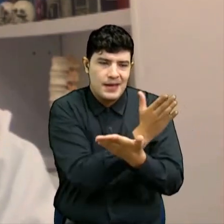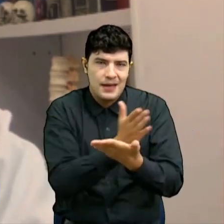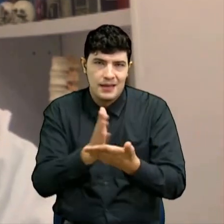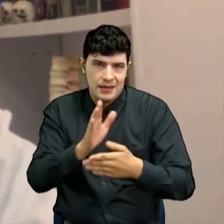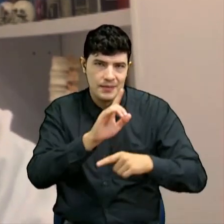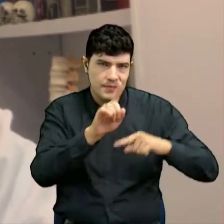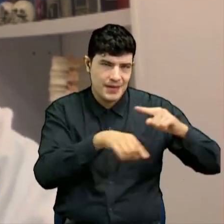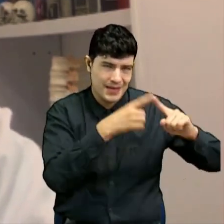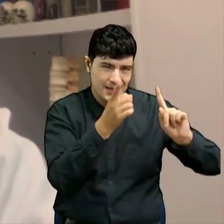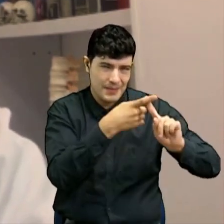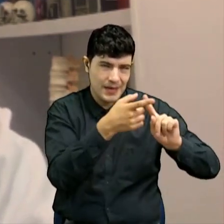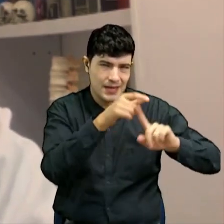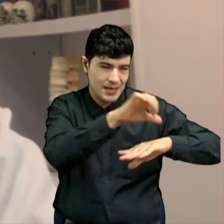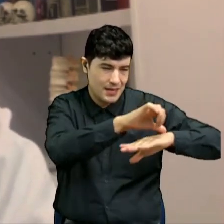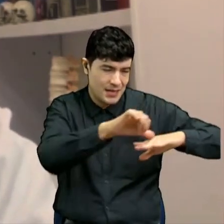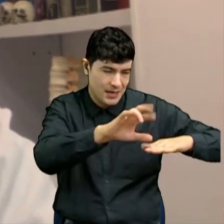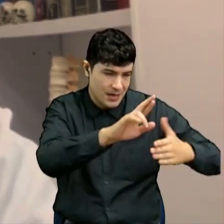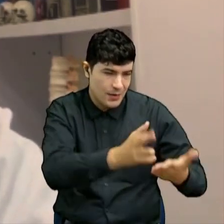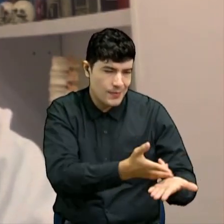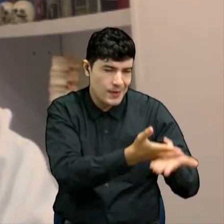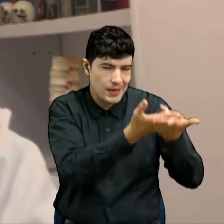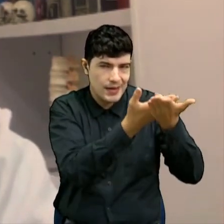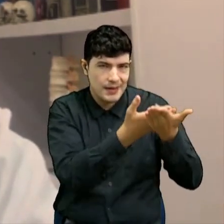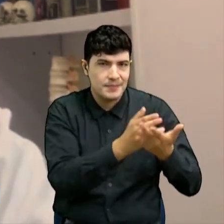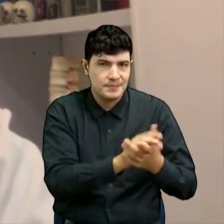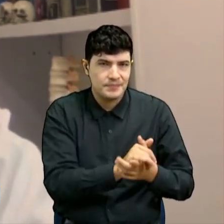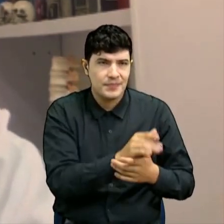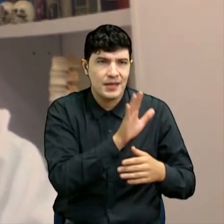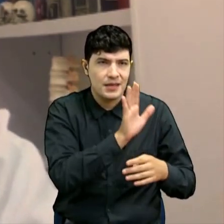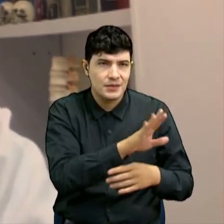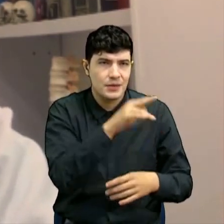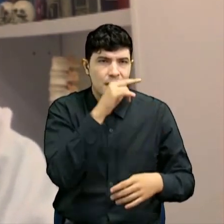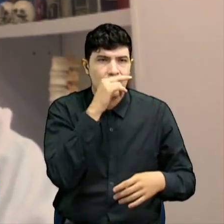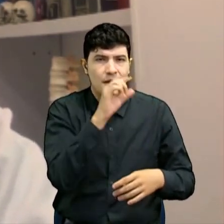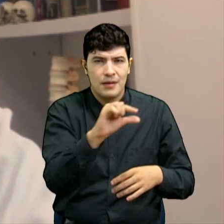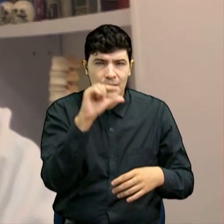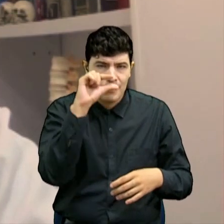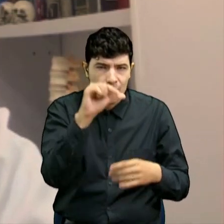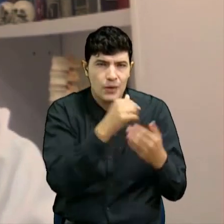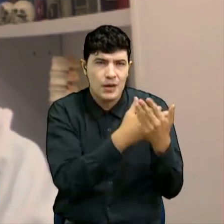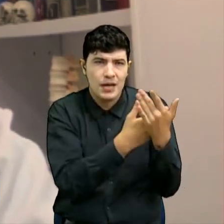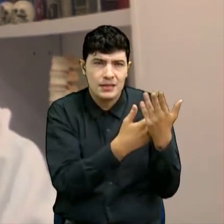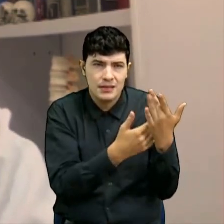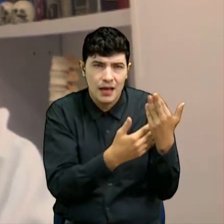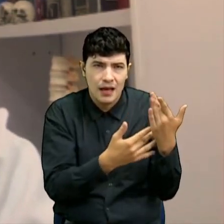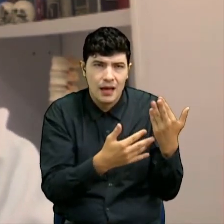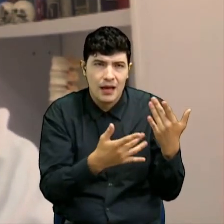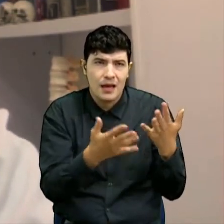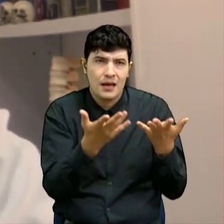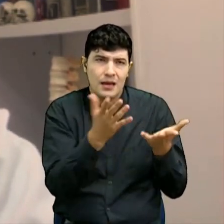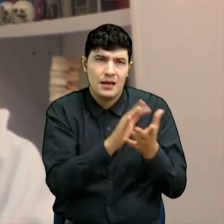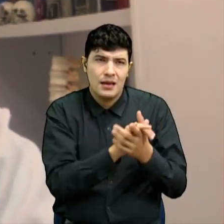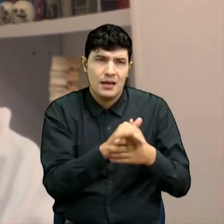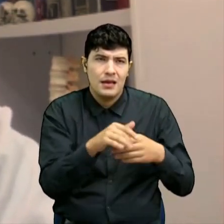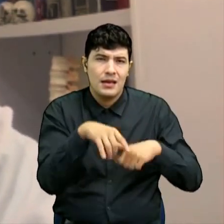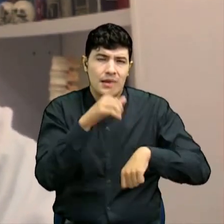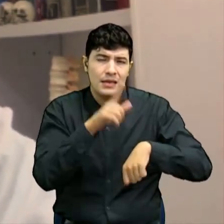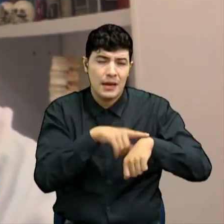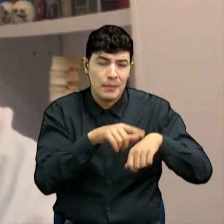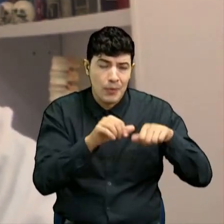se recupere, porque ellos tienen poca volemia, poca sangre, es mejor no hacer tiempos prolongados de